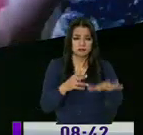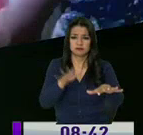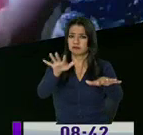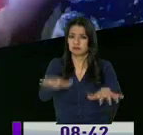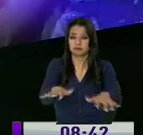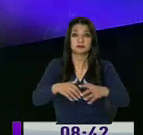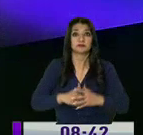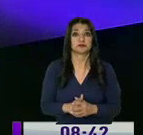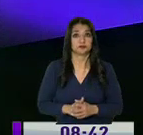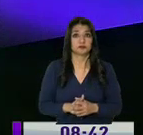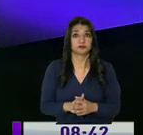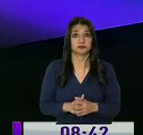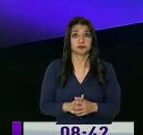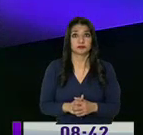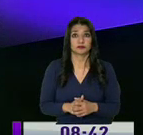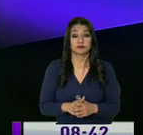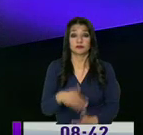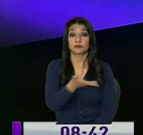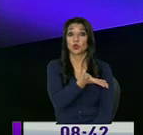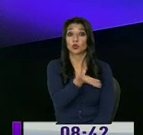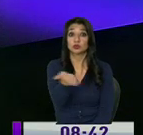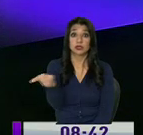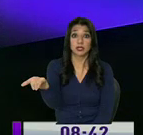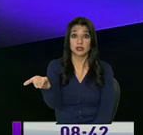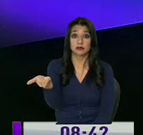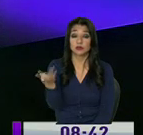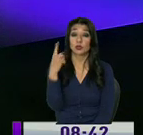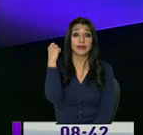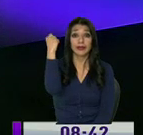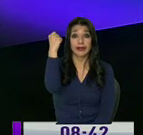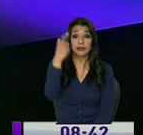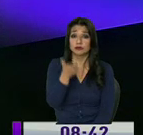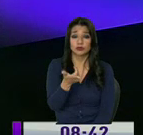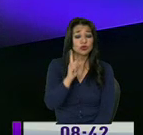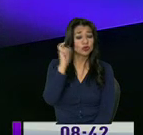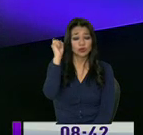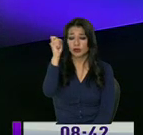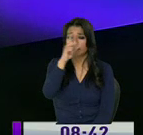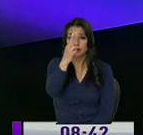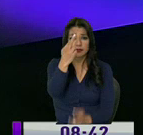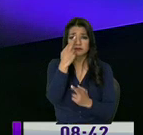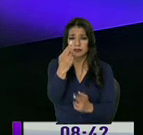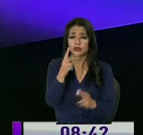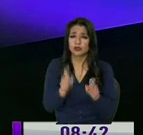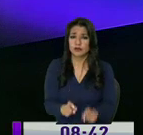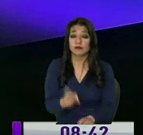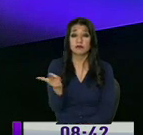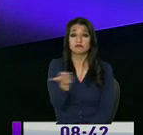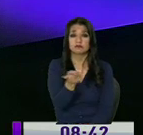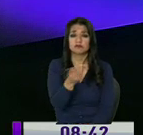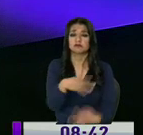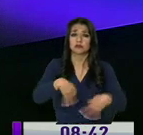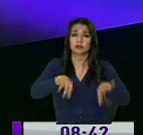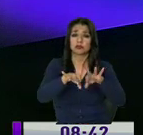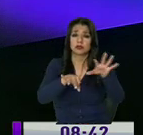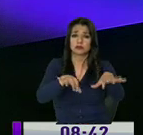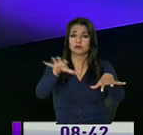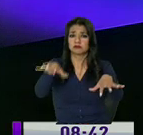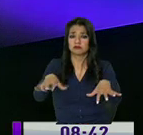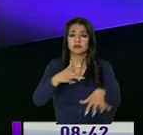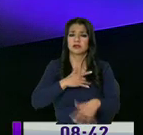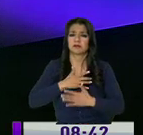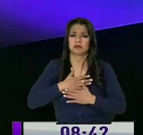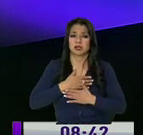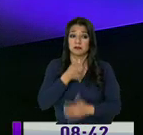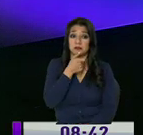dicen ustedes que están, no hay derecho que nos traten así, a ningún lado. Los dos cumplen papeles fundamentales.